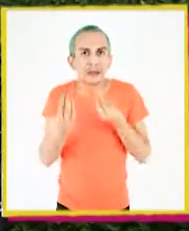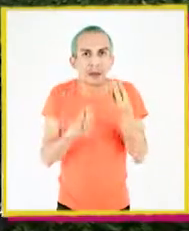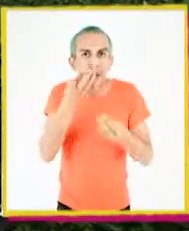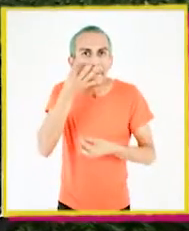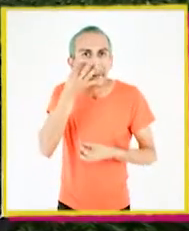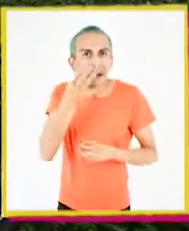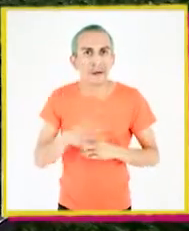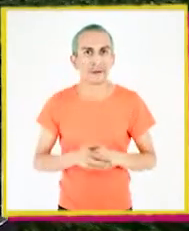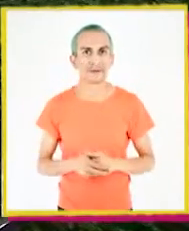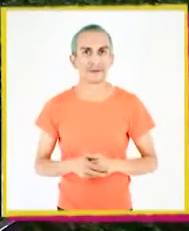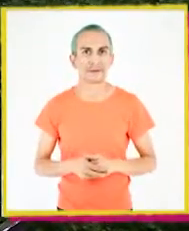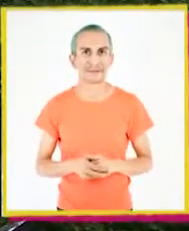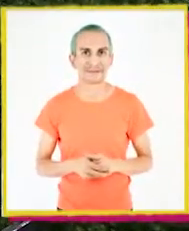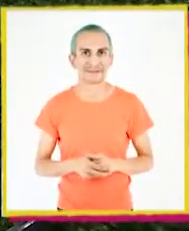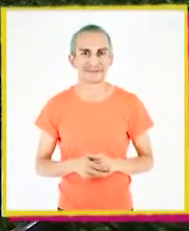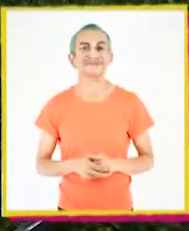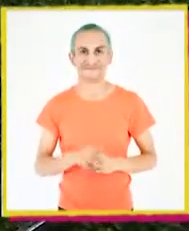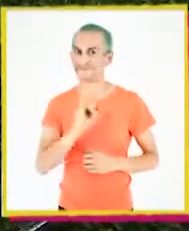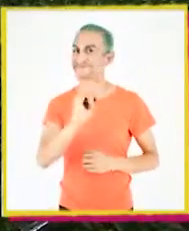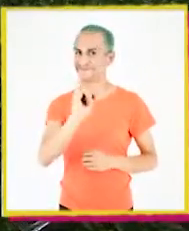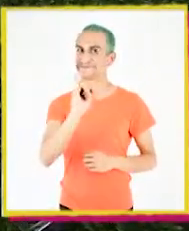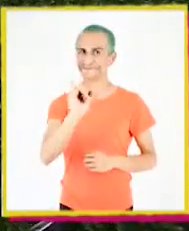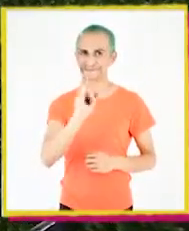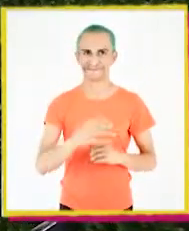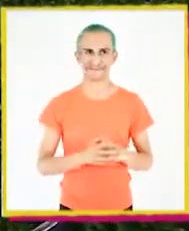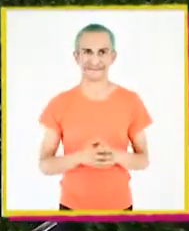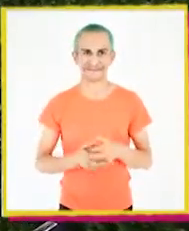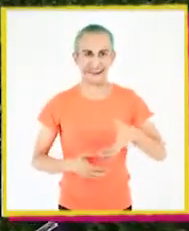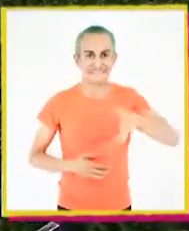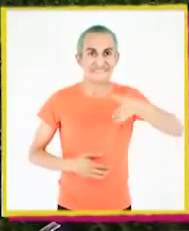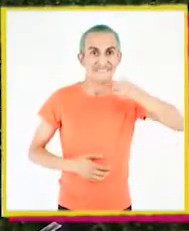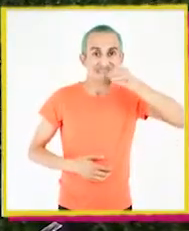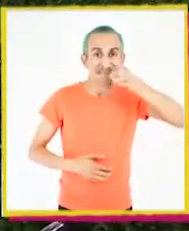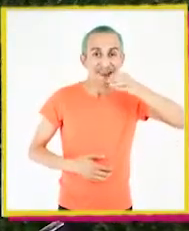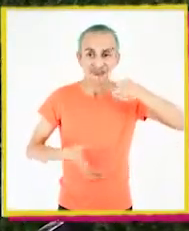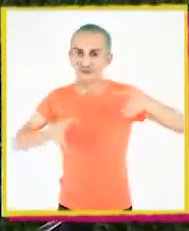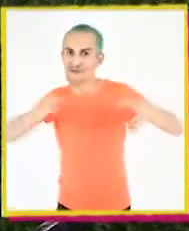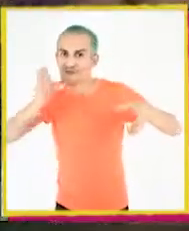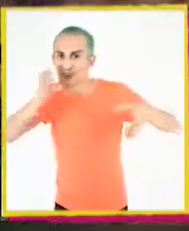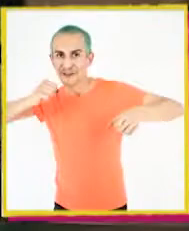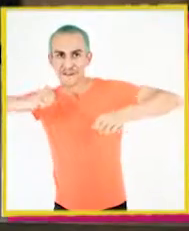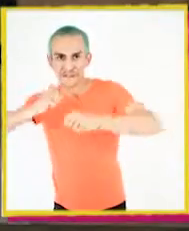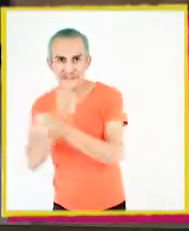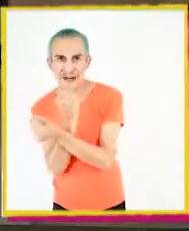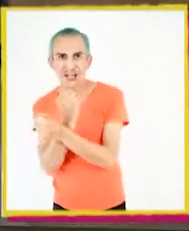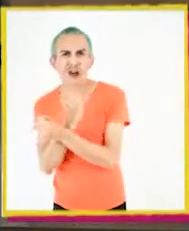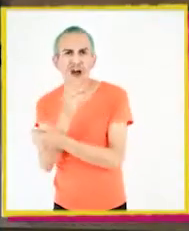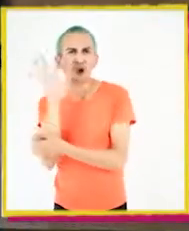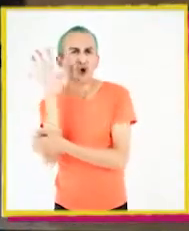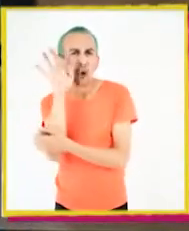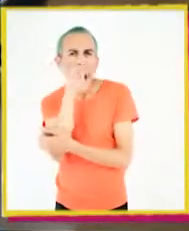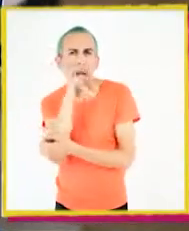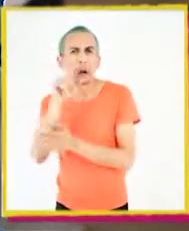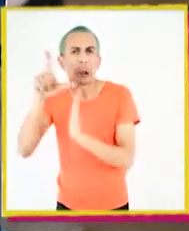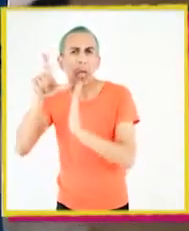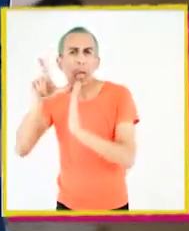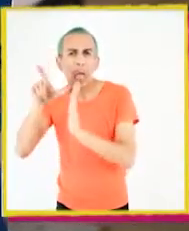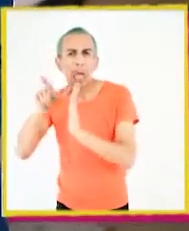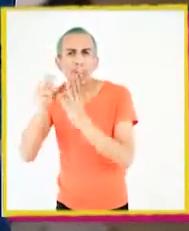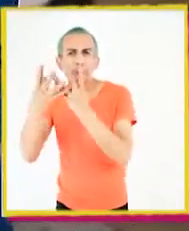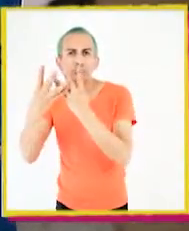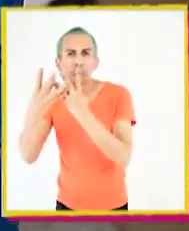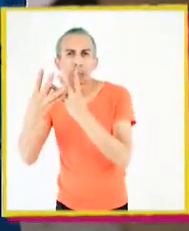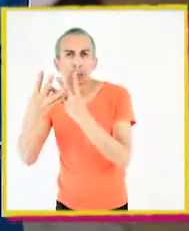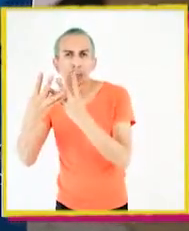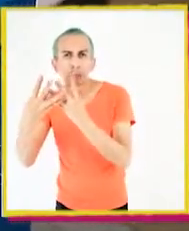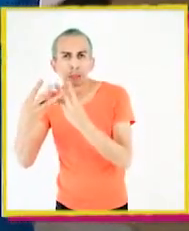¿Qué pudieron observar? Así es. En el vaso con agua fría, la tinta fluyó lentamente.